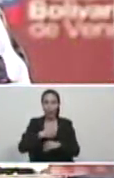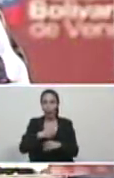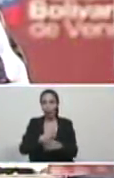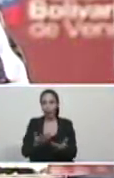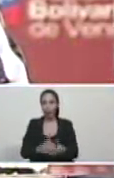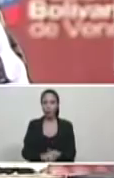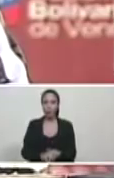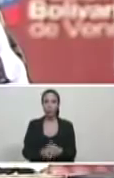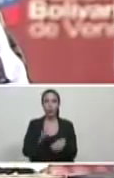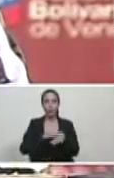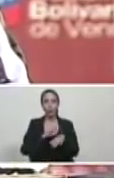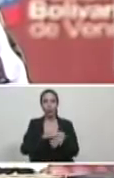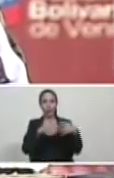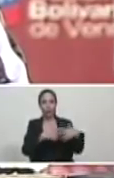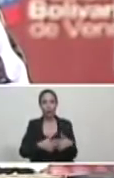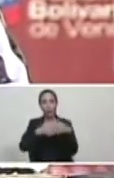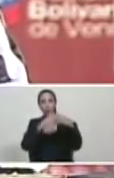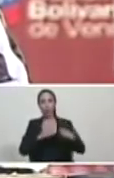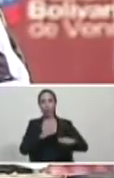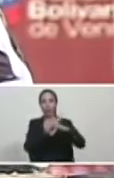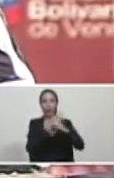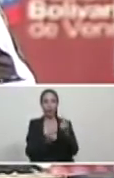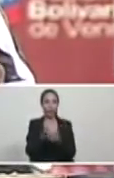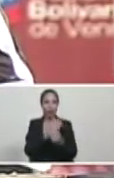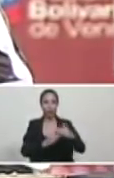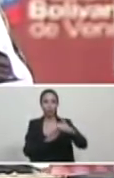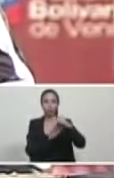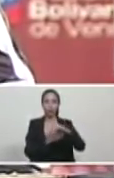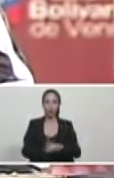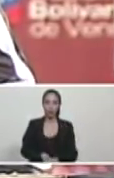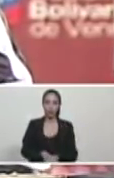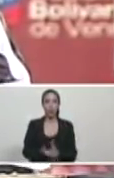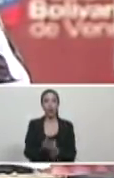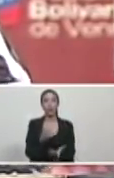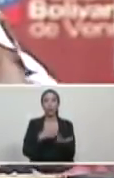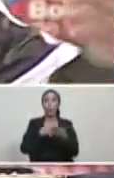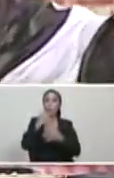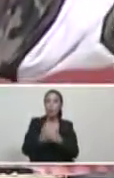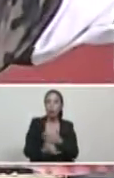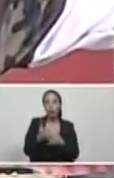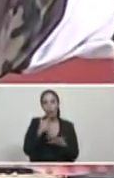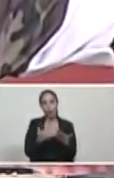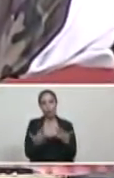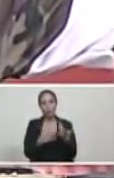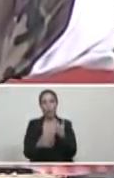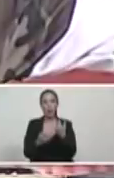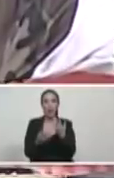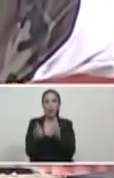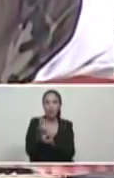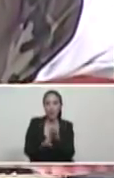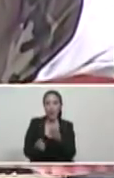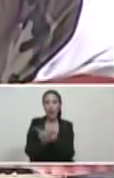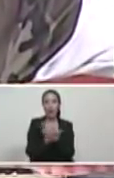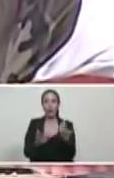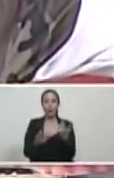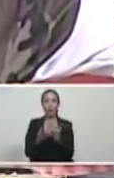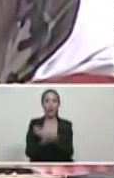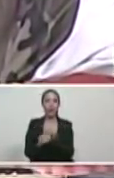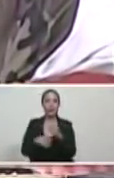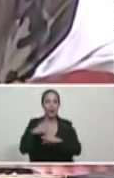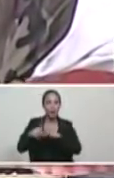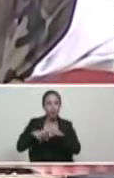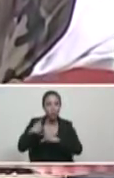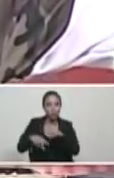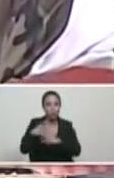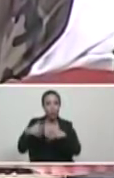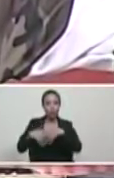la pacificación de estos espacios, pues como en lo deportivo, en lo cultural y lo social. Y al lado izquierdo tenemos un parque biosaludable que también lo estamos haciendo